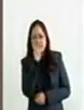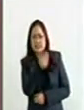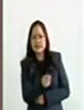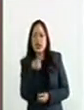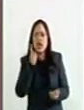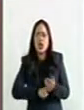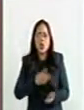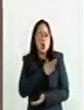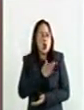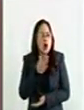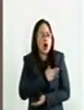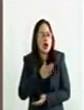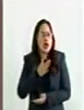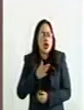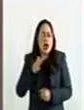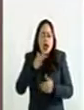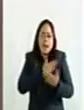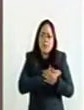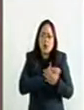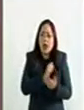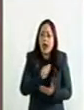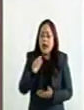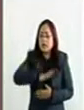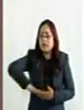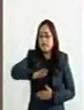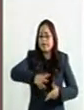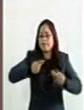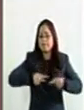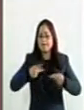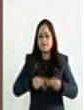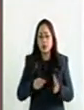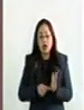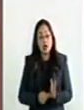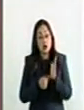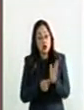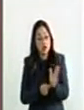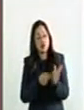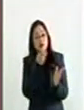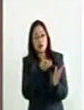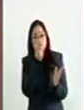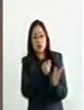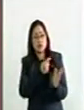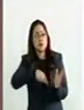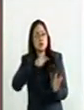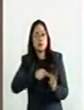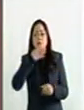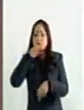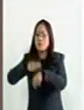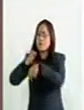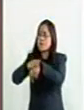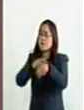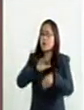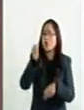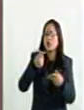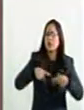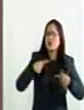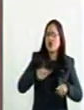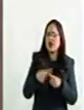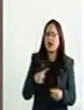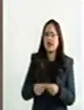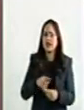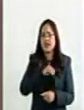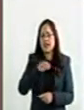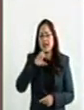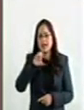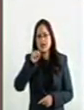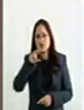bondad y amor hacia nuestros semejantes. En esas conductas ejemplares podemos también invocar a otro ciudadano formidable, Jesús